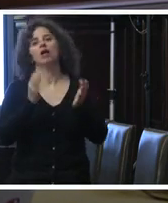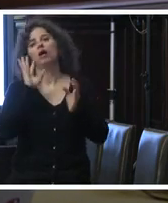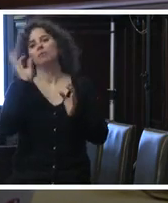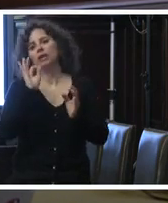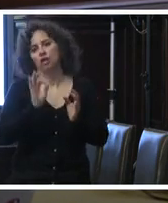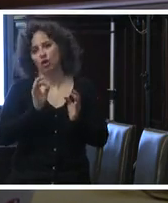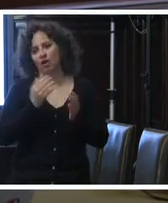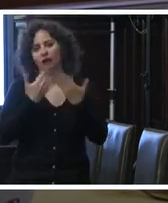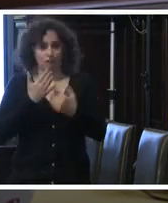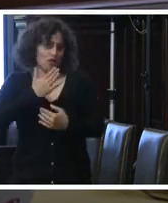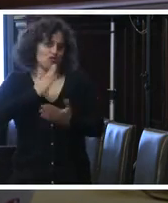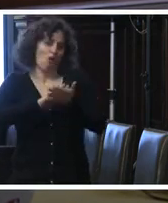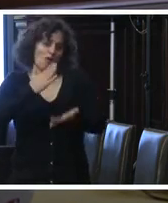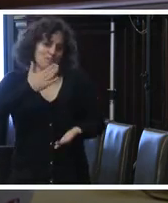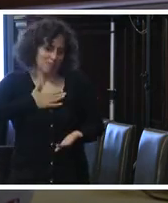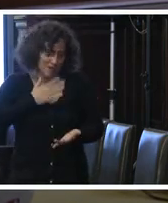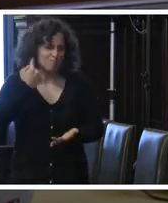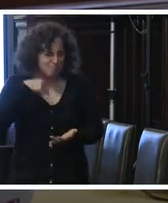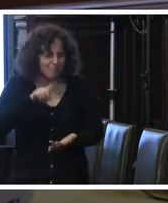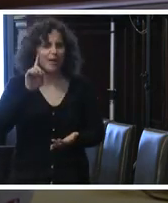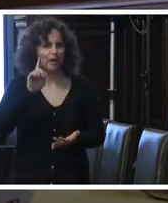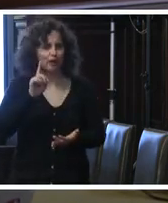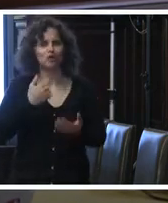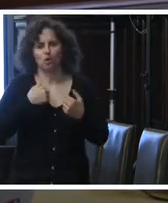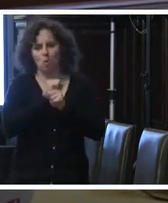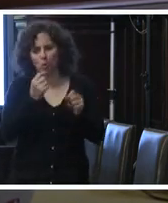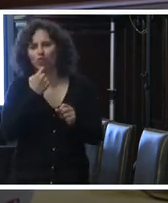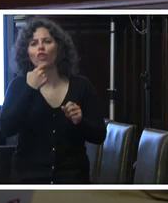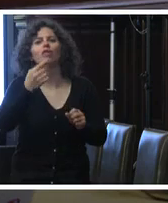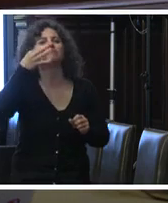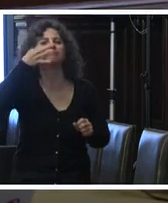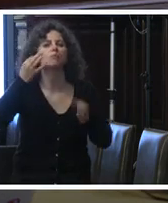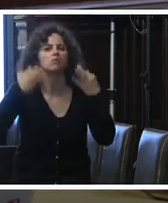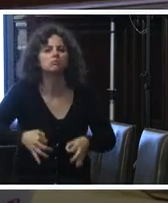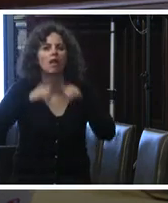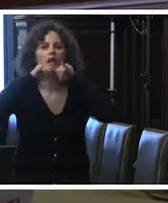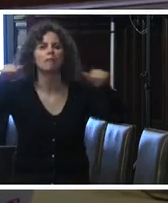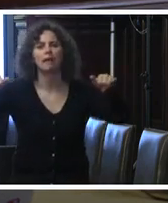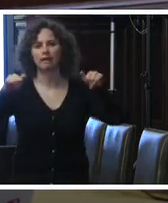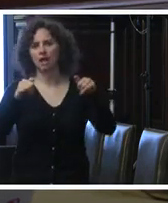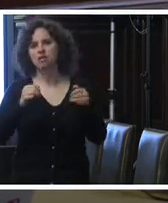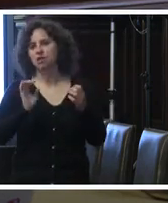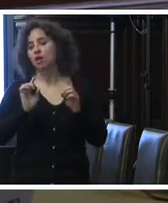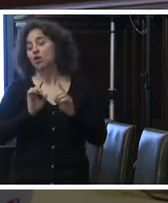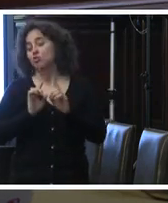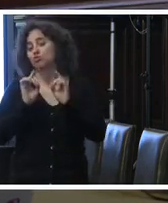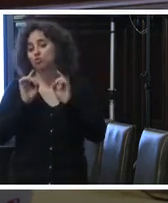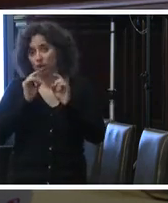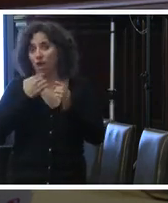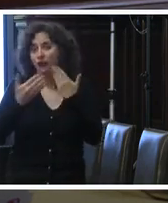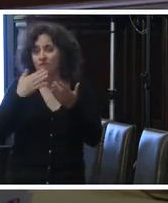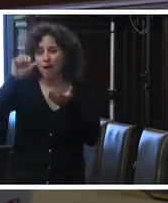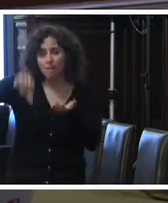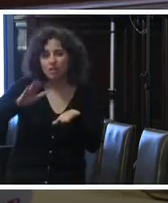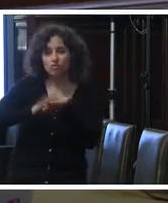Perdonen el hablar en primera persona, pero básicamente yo puedo dar testimonio de esas campañas, no solamente de